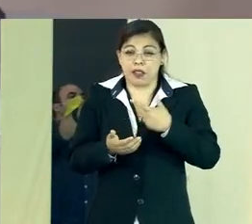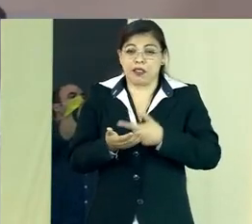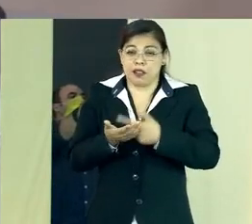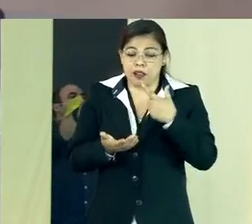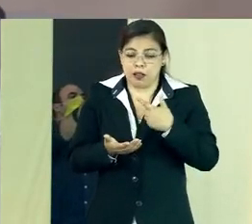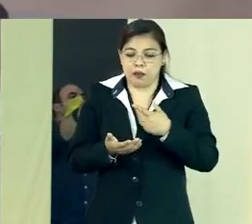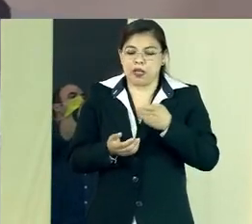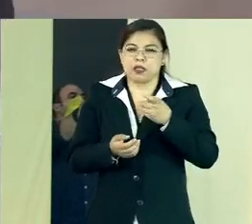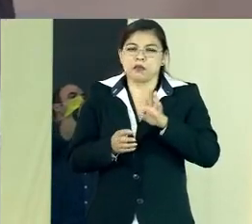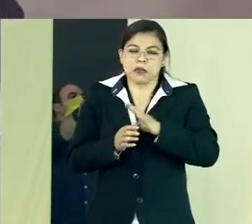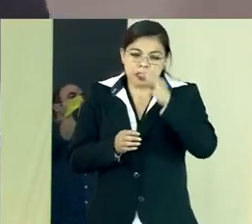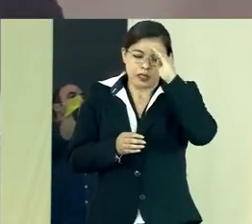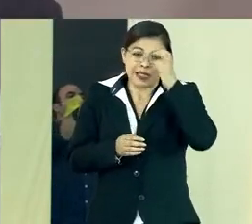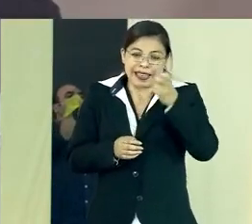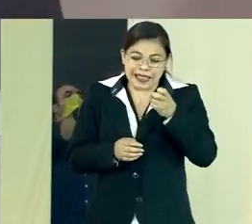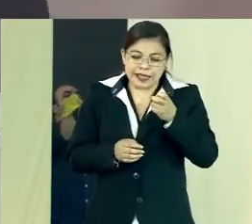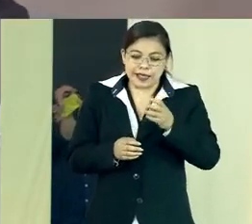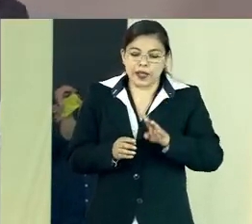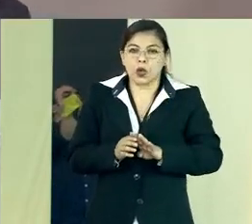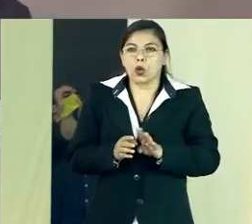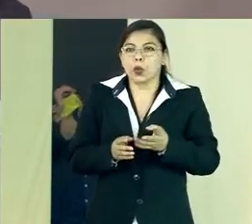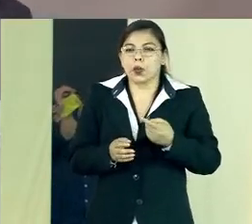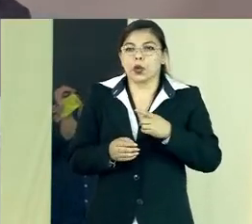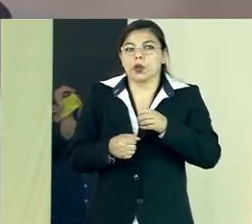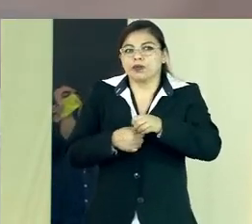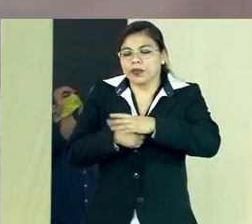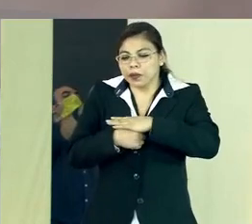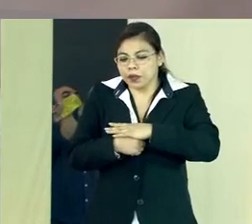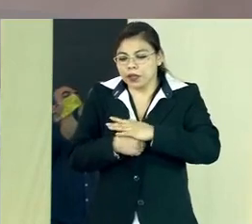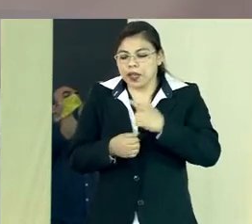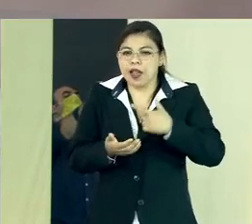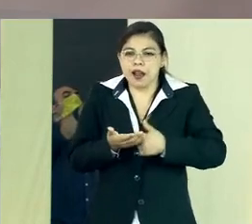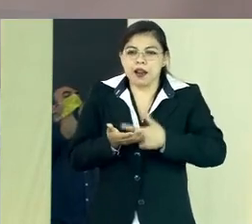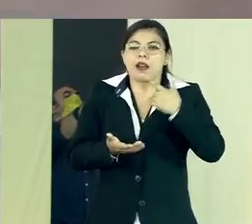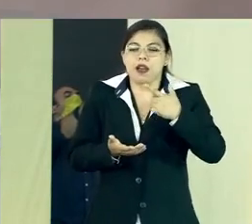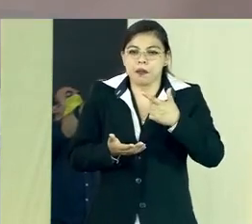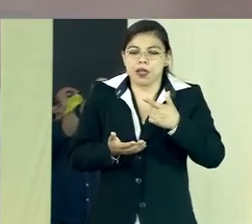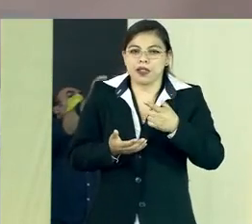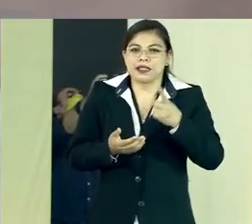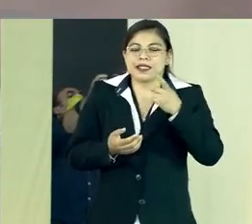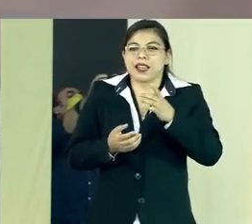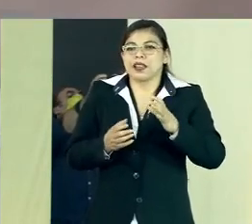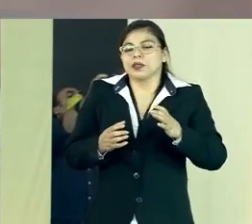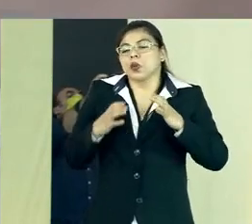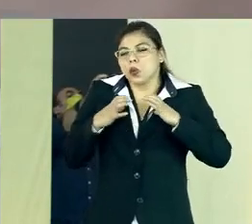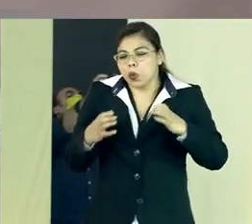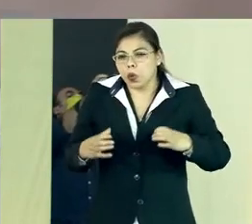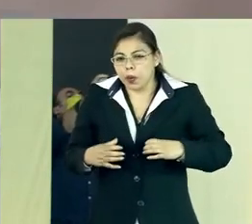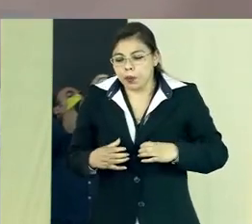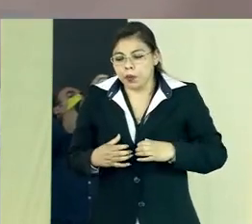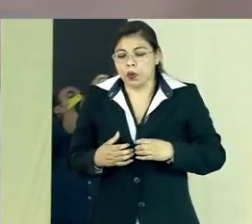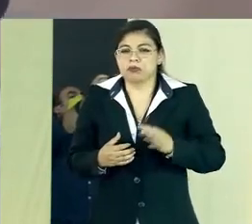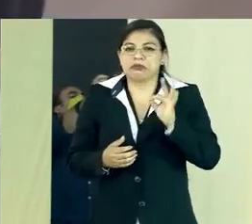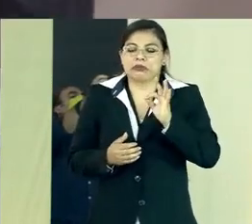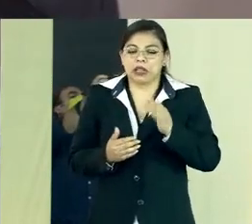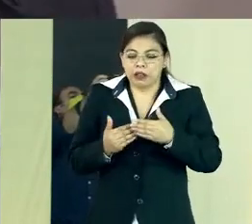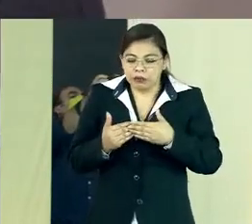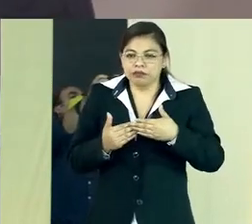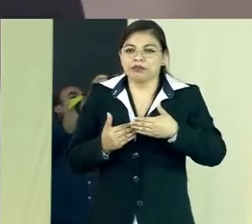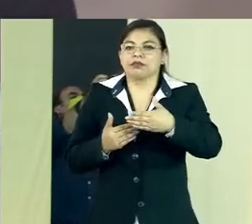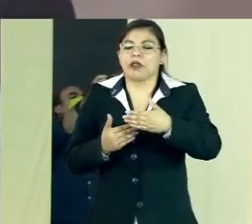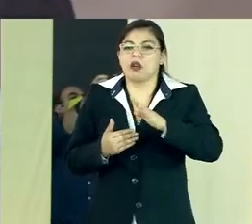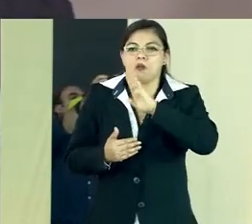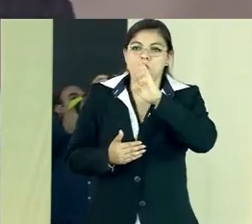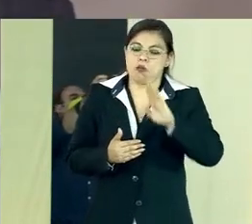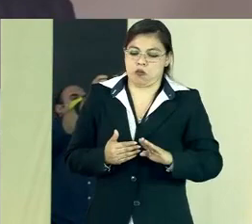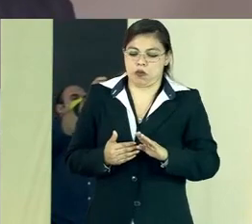determinantes fundamentales de presentar o bid graves complicaciones y desafortunadamente mortalidad y regresamos